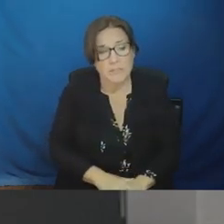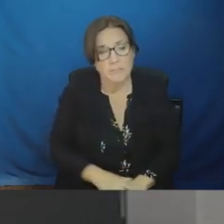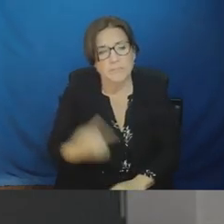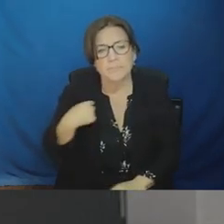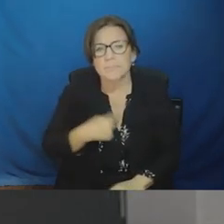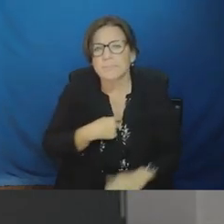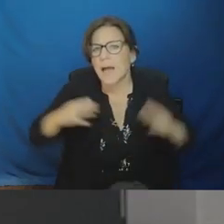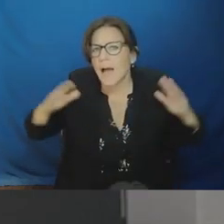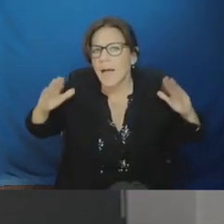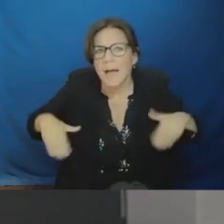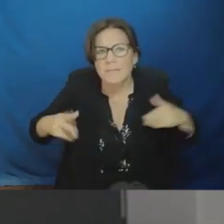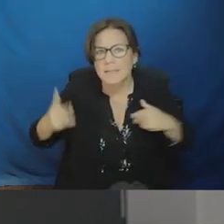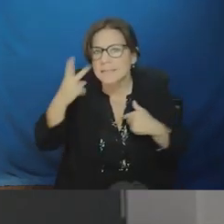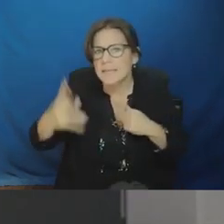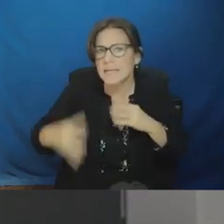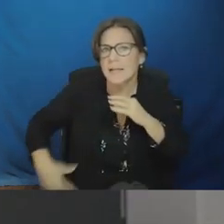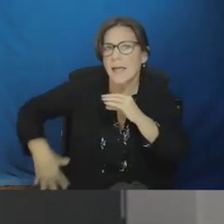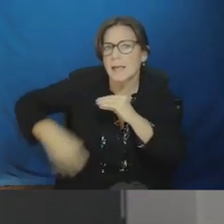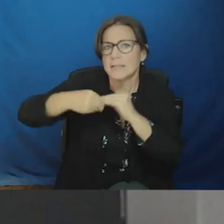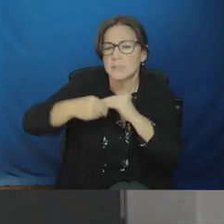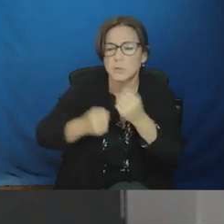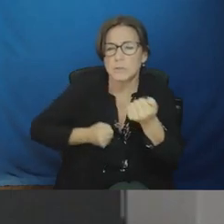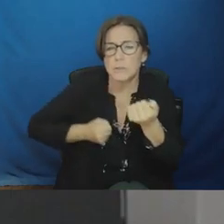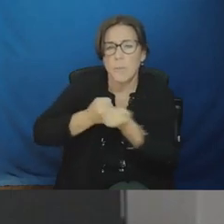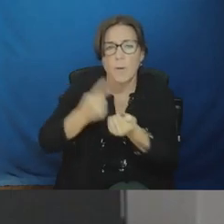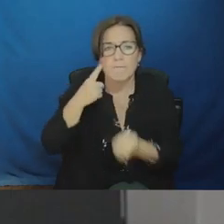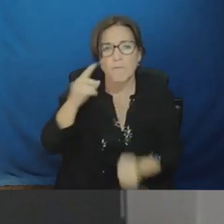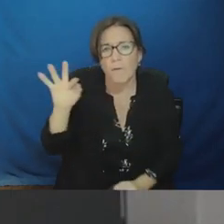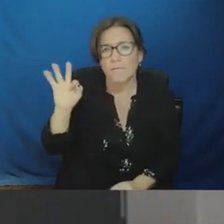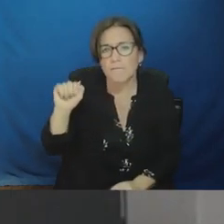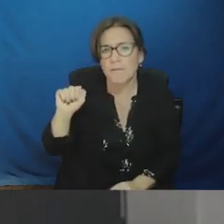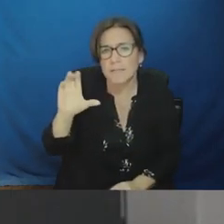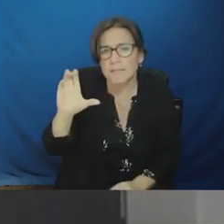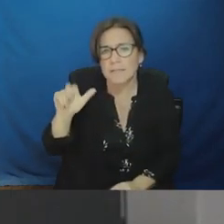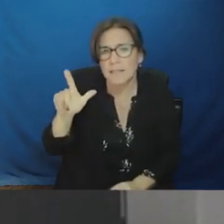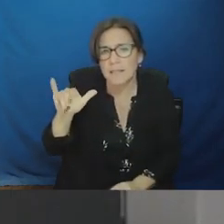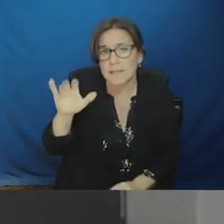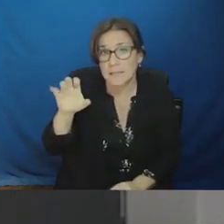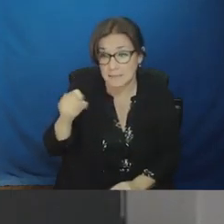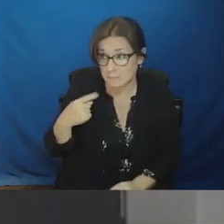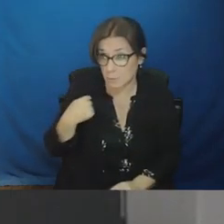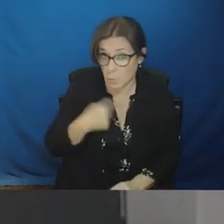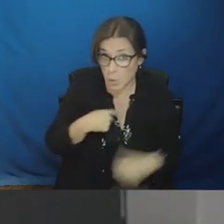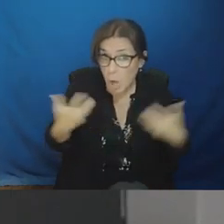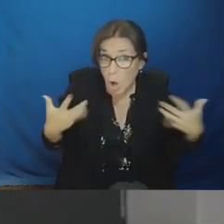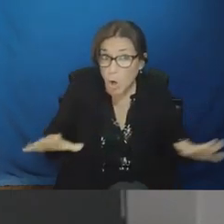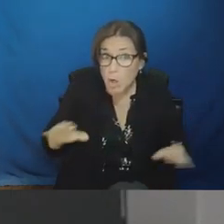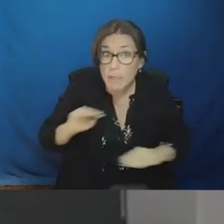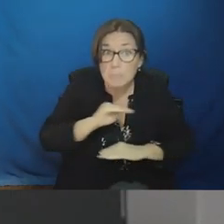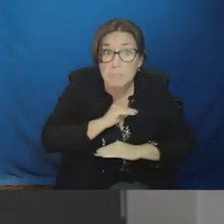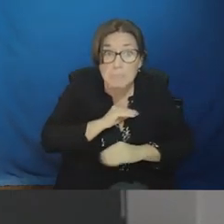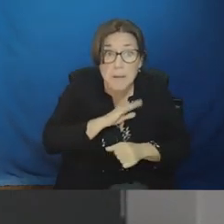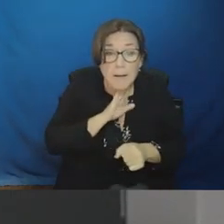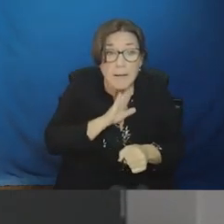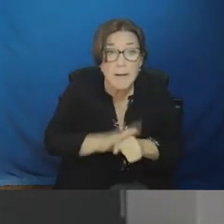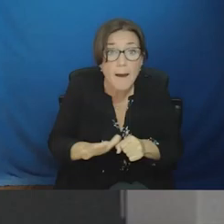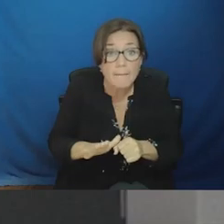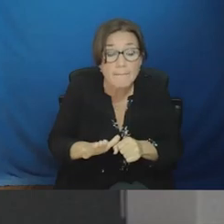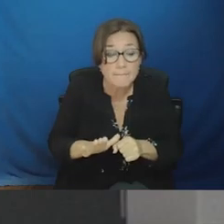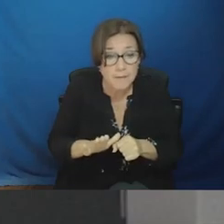lograr y una pregunta más no vi aquí nosotros obteniendo apoyo adicional para las instalaciones